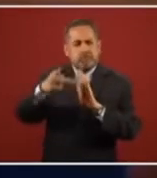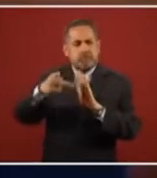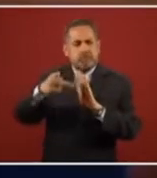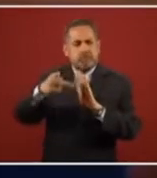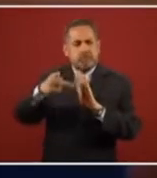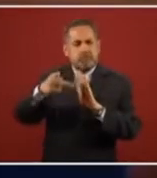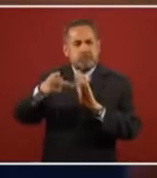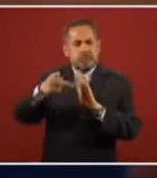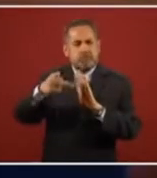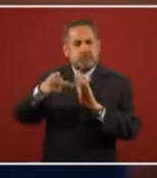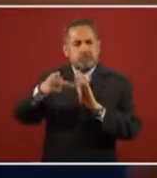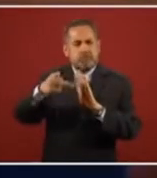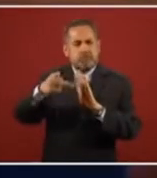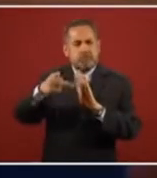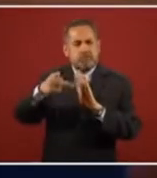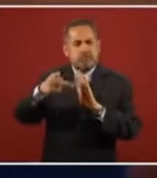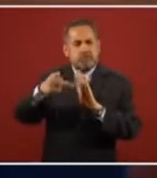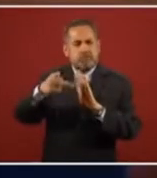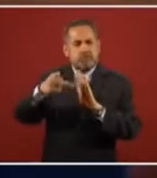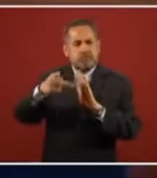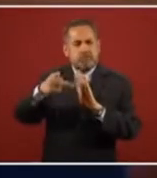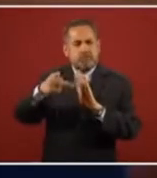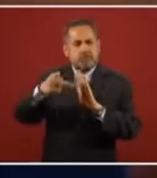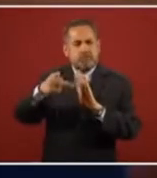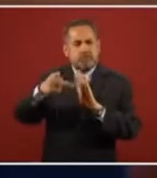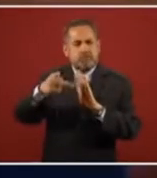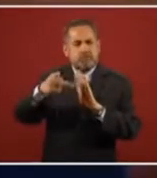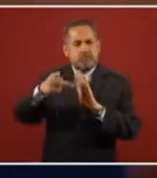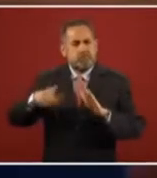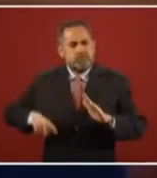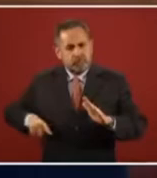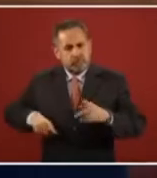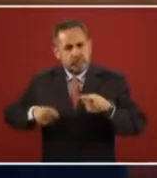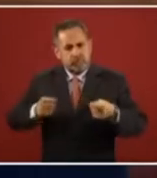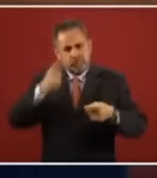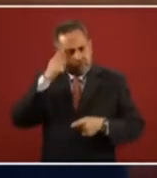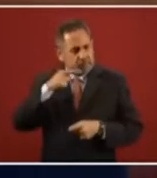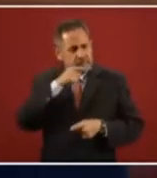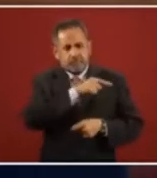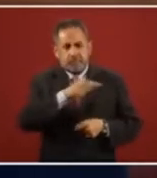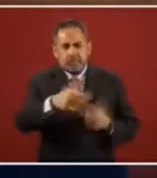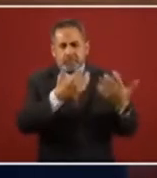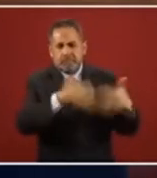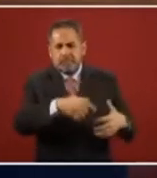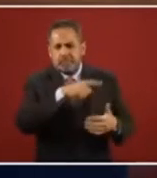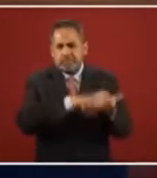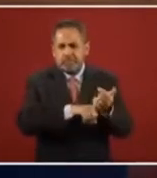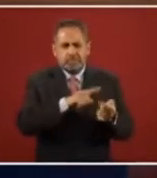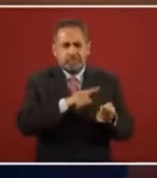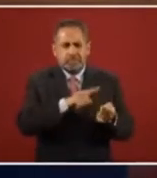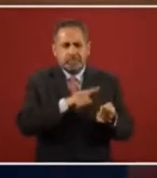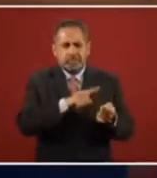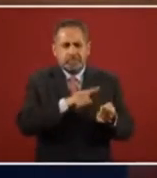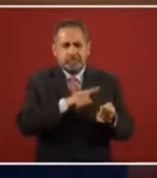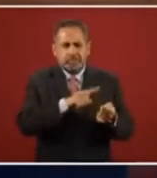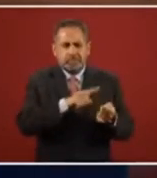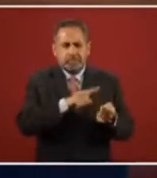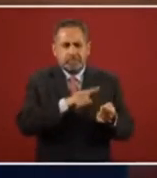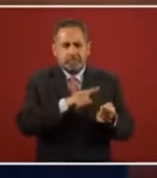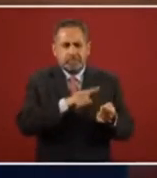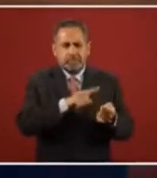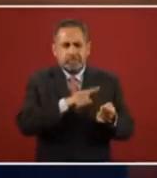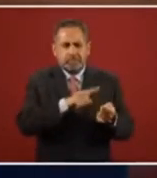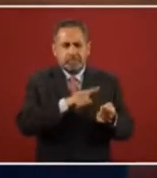a nuestro préstamo bid amateurs sabían que realmente con esos empresarios rapaces que puedes